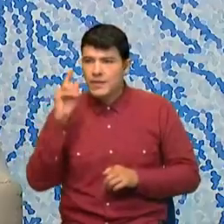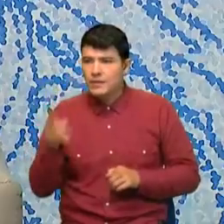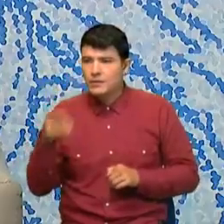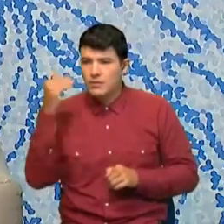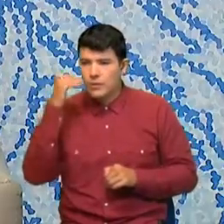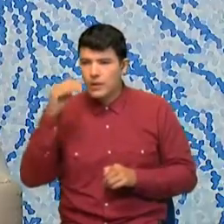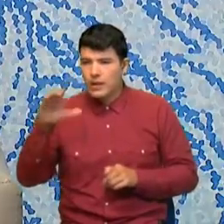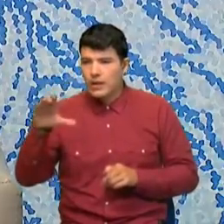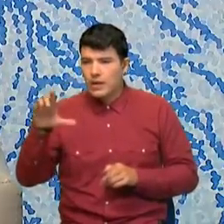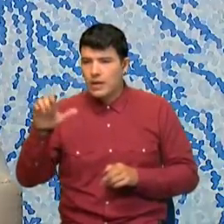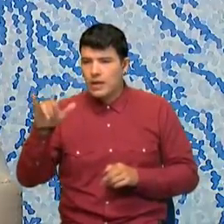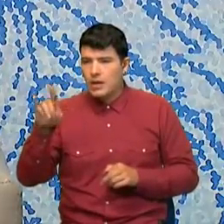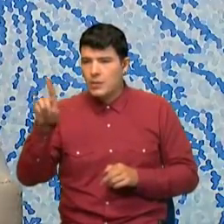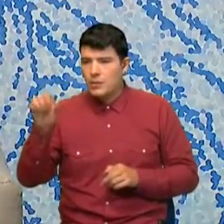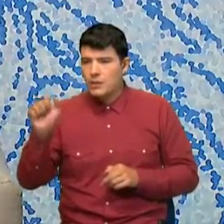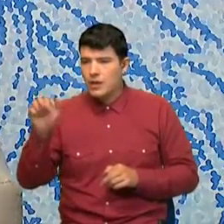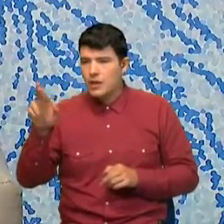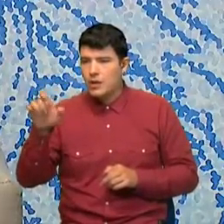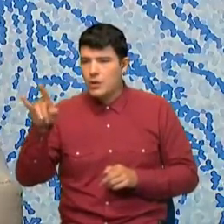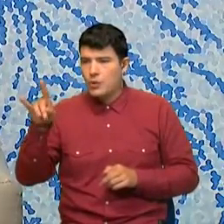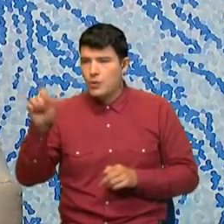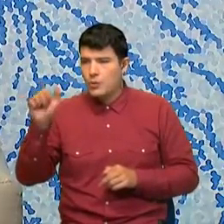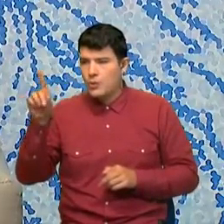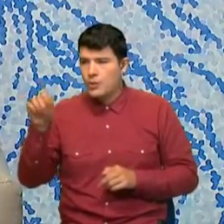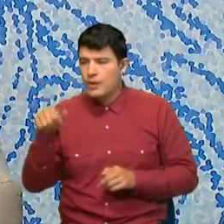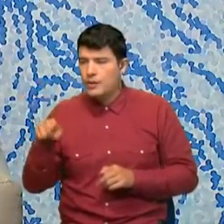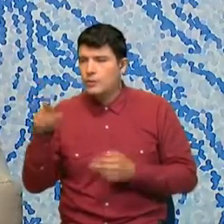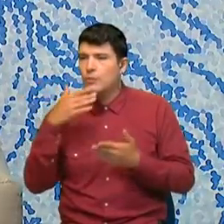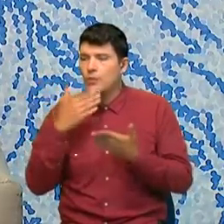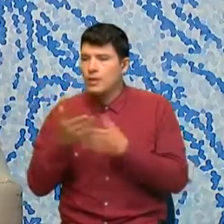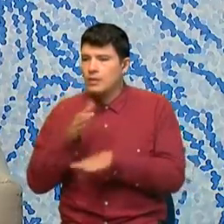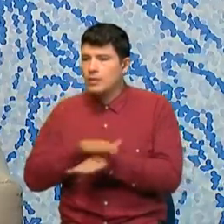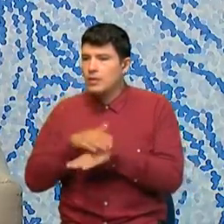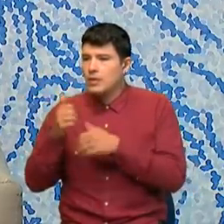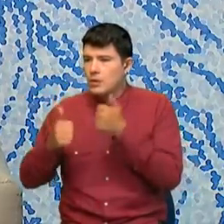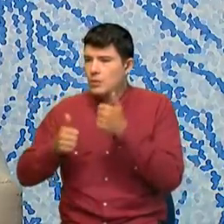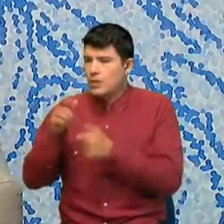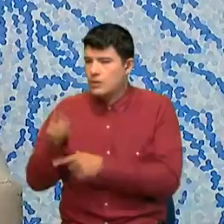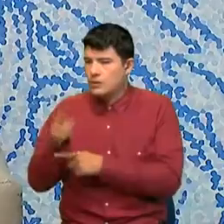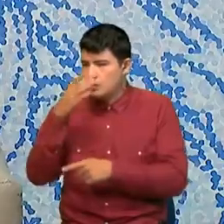Rueda. Adelante, doña Claudia, ¿cuál es su inquietud?